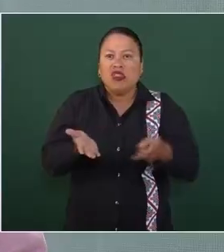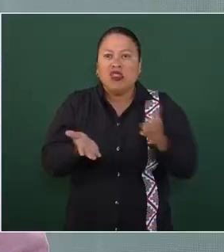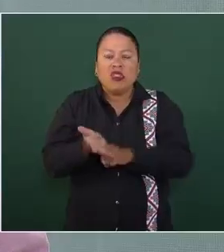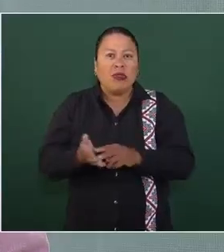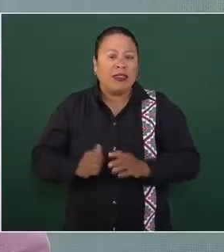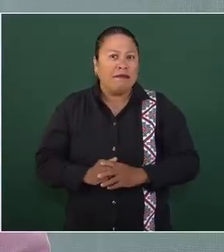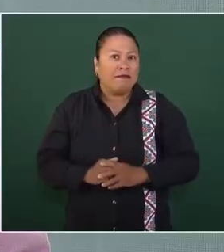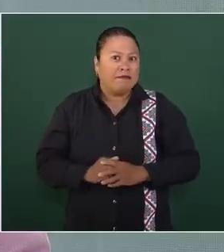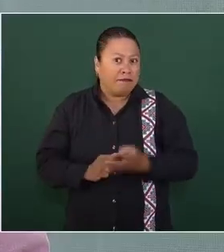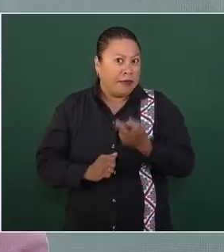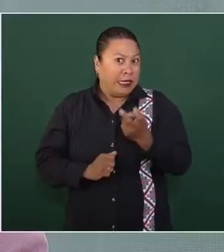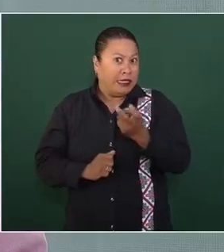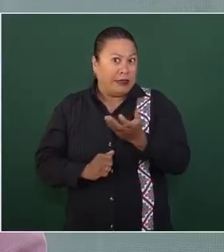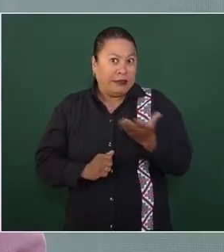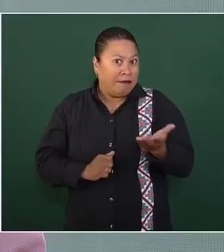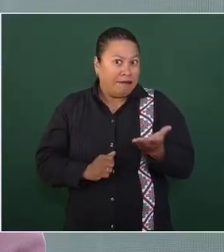nunca